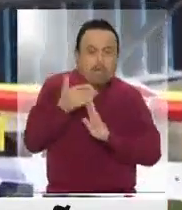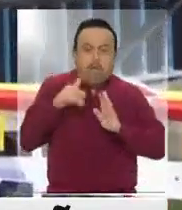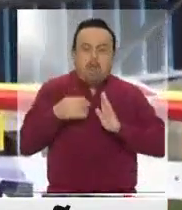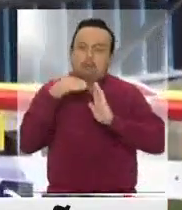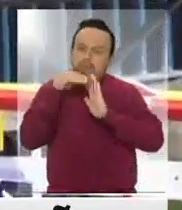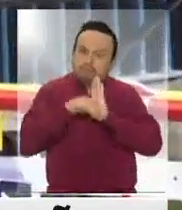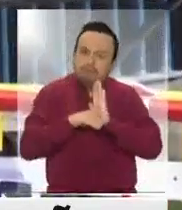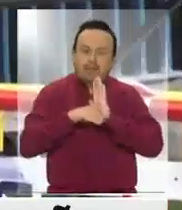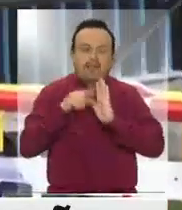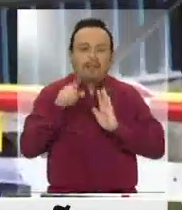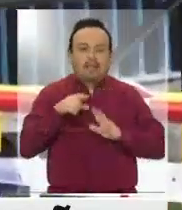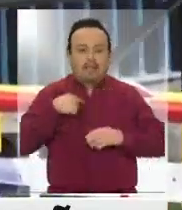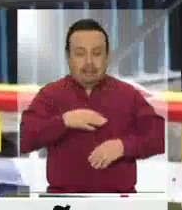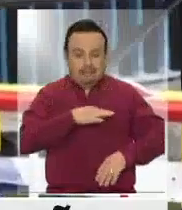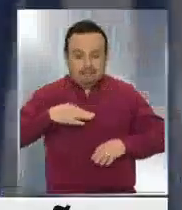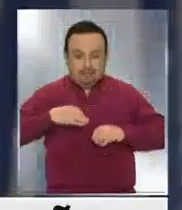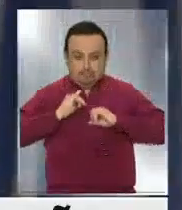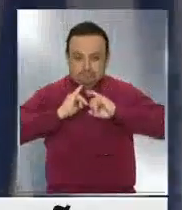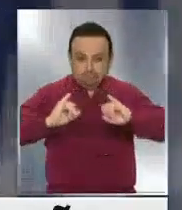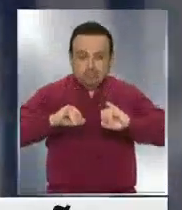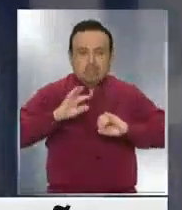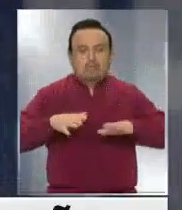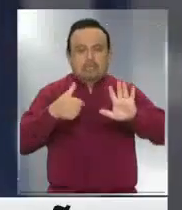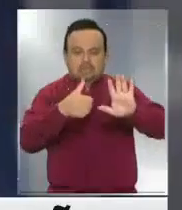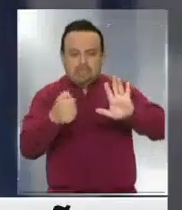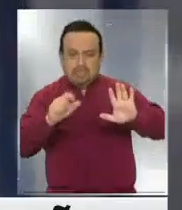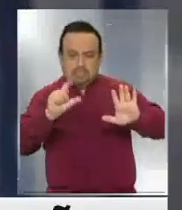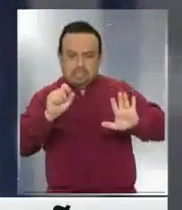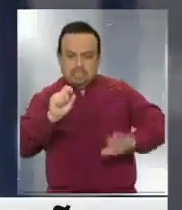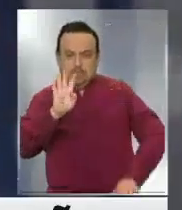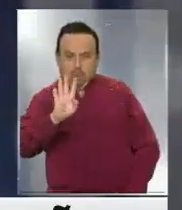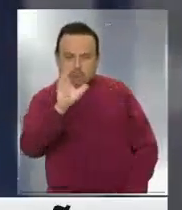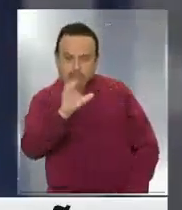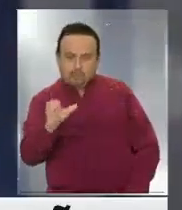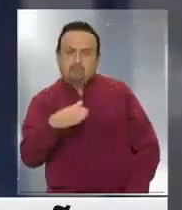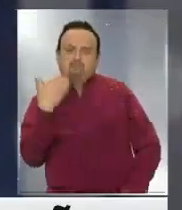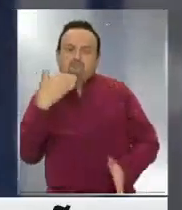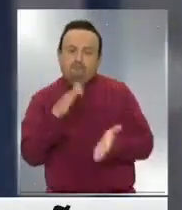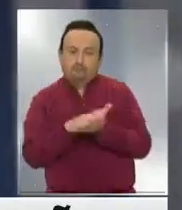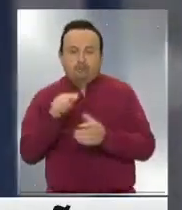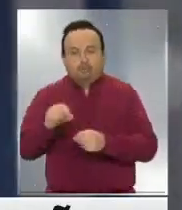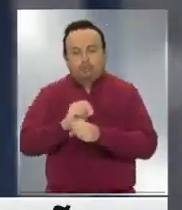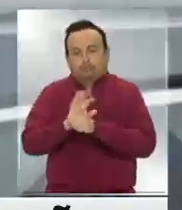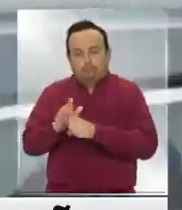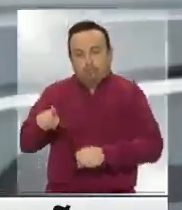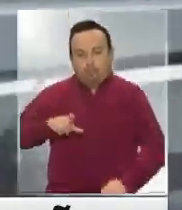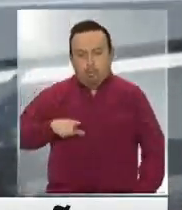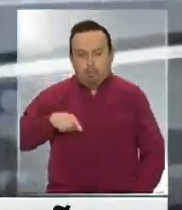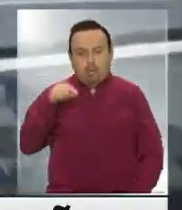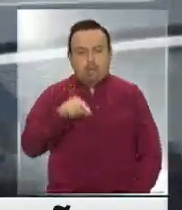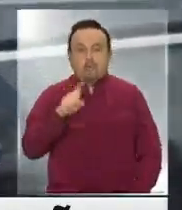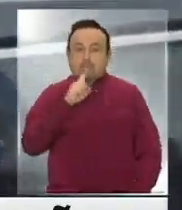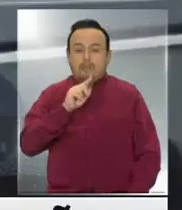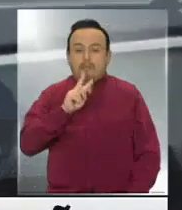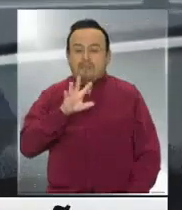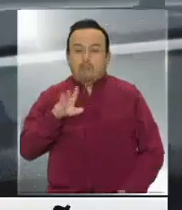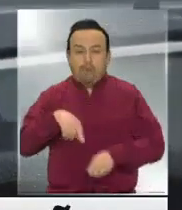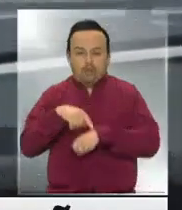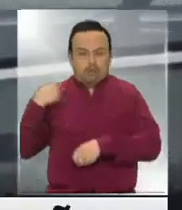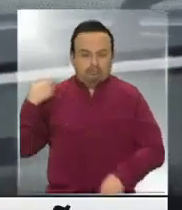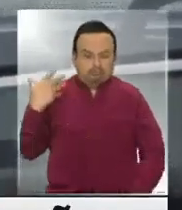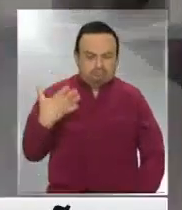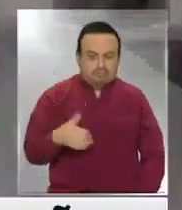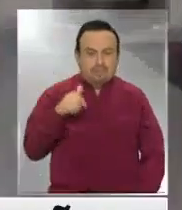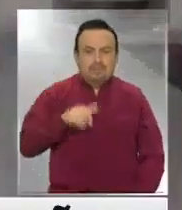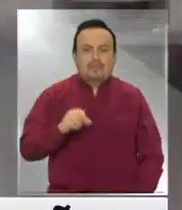de España informó este domingo que 674 personas murieron por COVID-19 en las últimas 24 horas, lo que